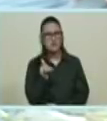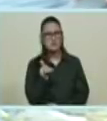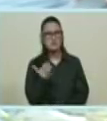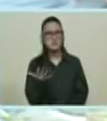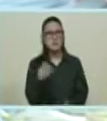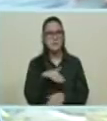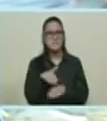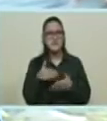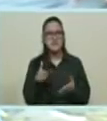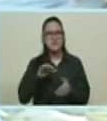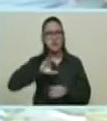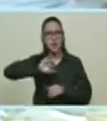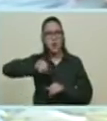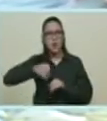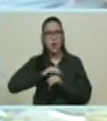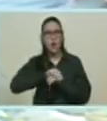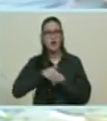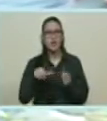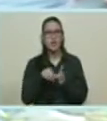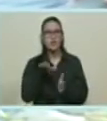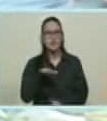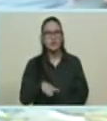¿Dónde está el ministro Jorge Rodríguez?